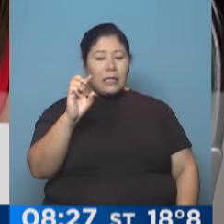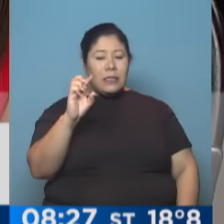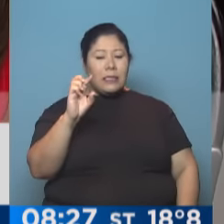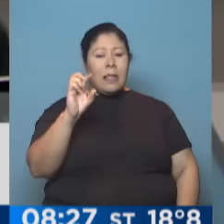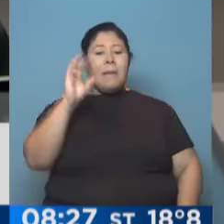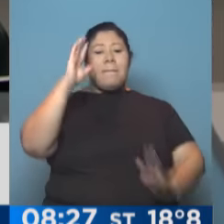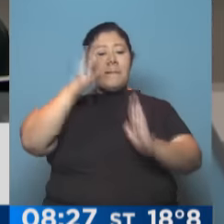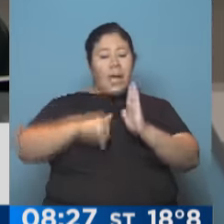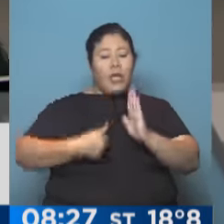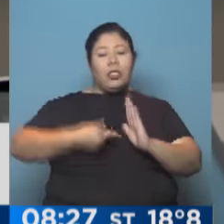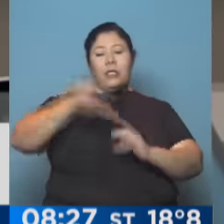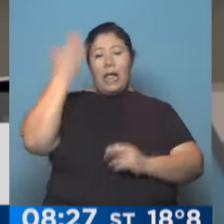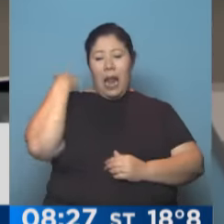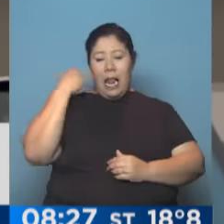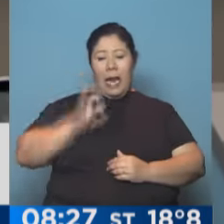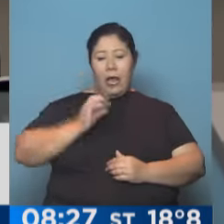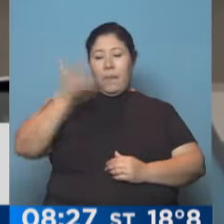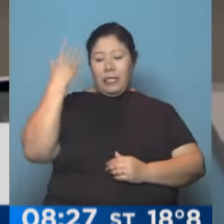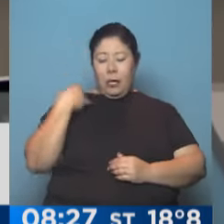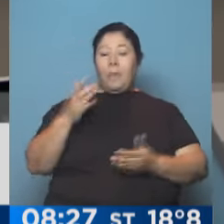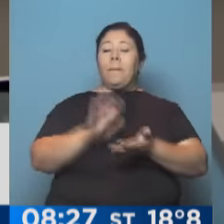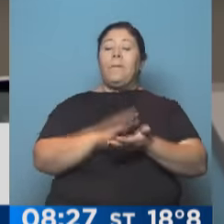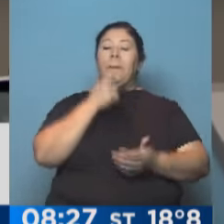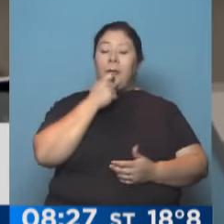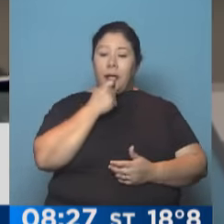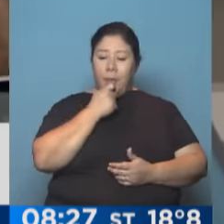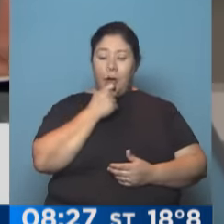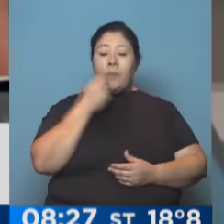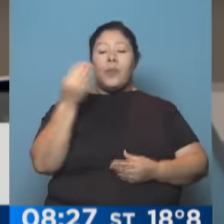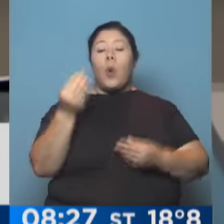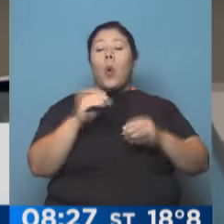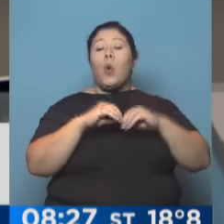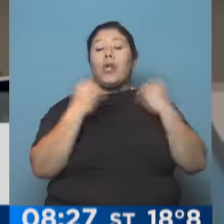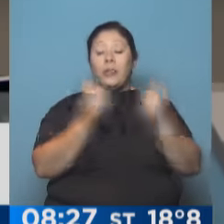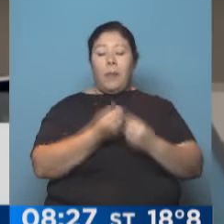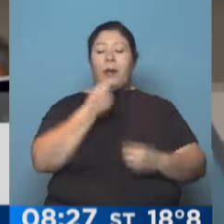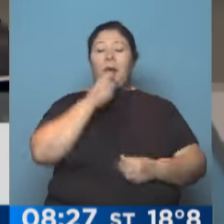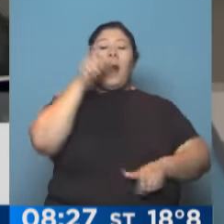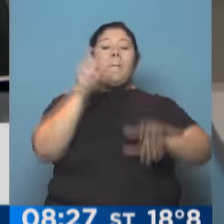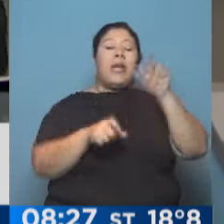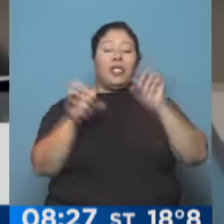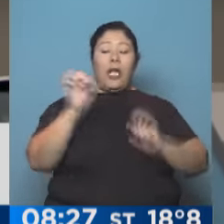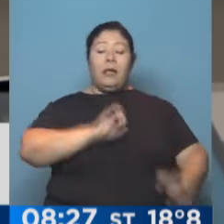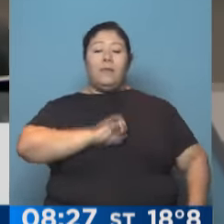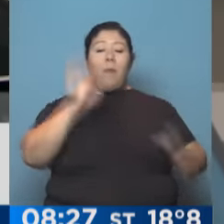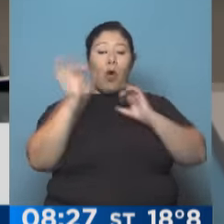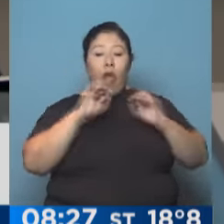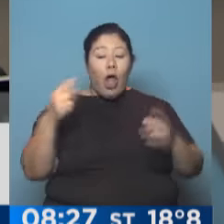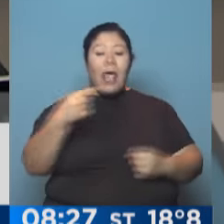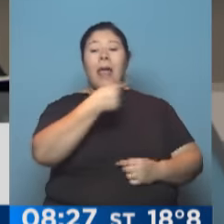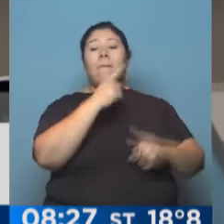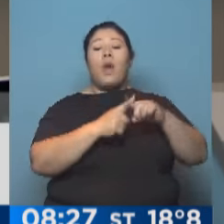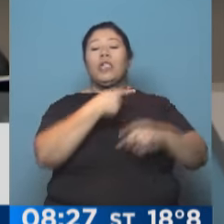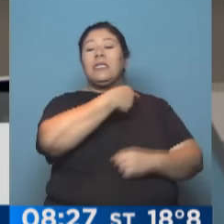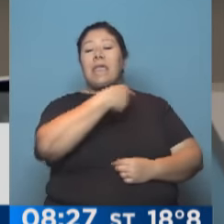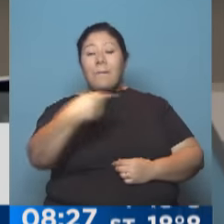esta fecha una digamos una liquidación de exportaciones esto es lo que los exportadores por semana informan que venden los